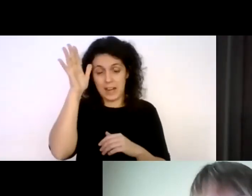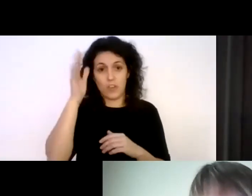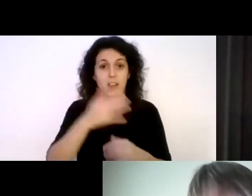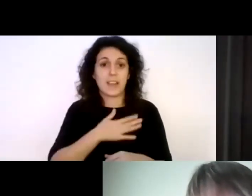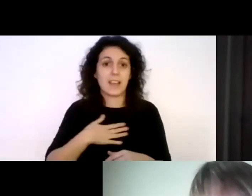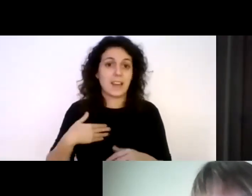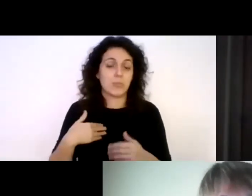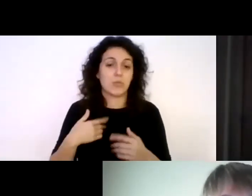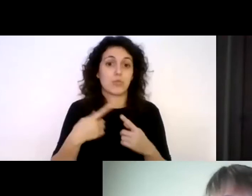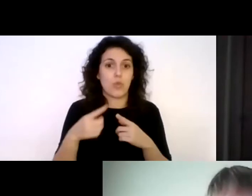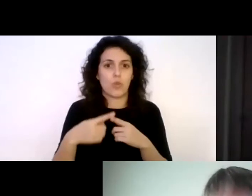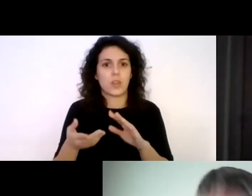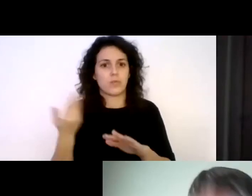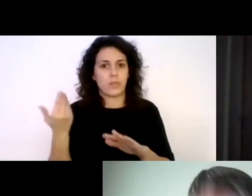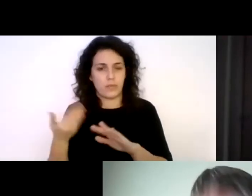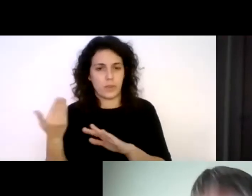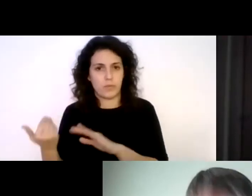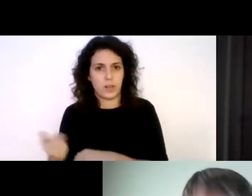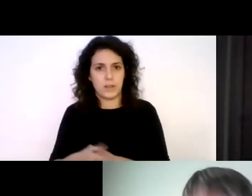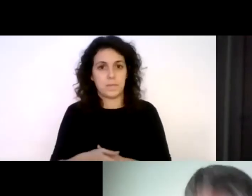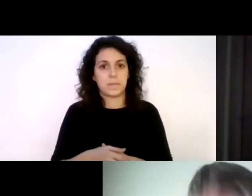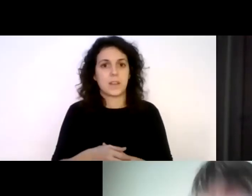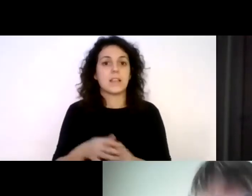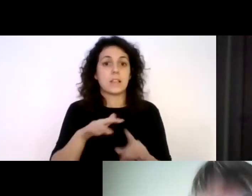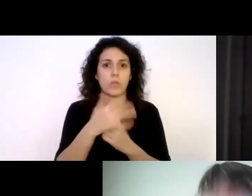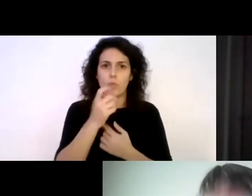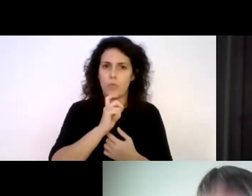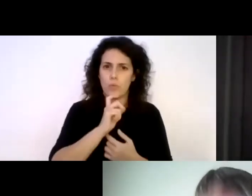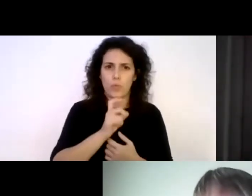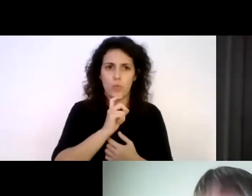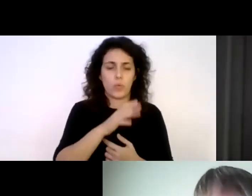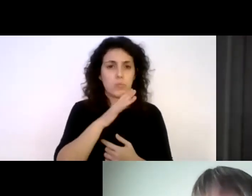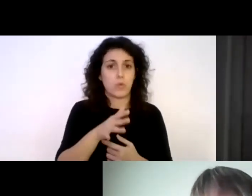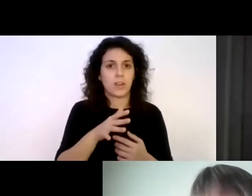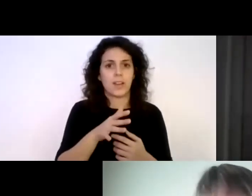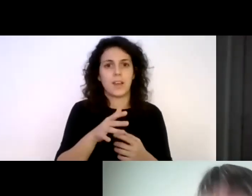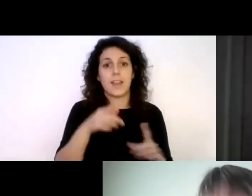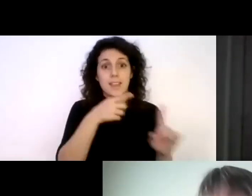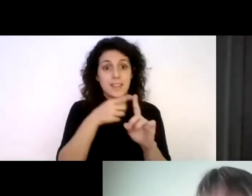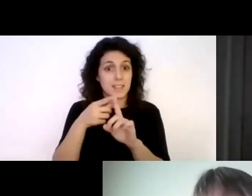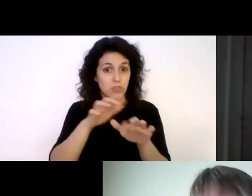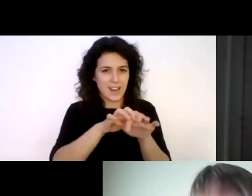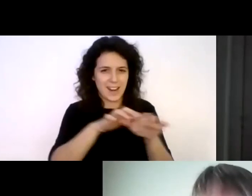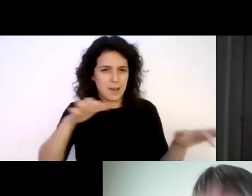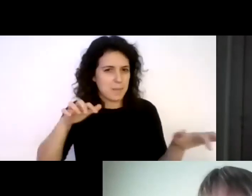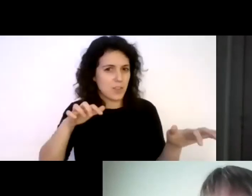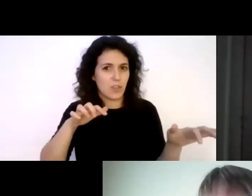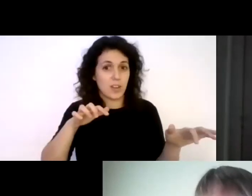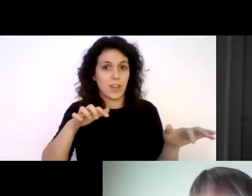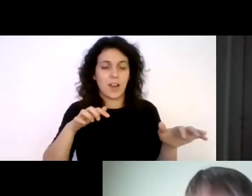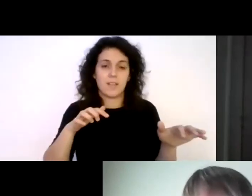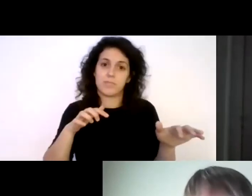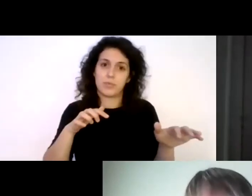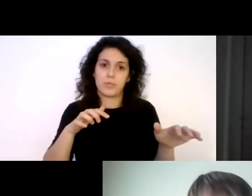desde hace muchos años. Sí que es complicado, me imagino que el resto de destinos que están oyendo ahora piensan lo mismo, es